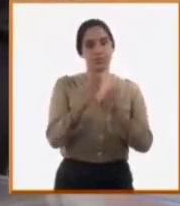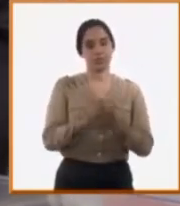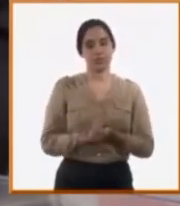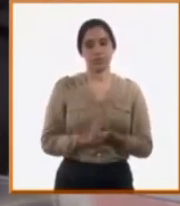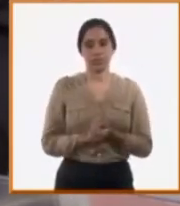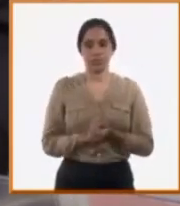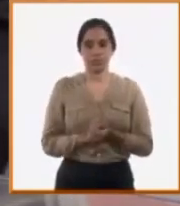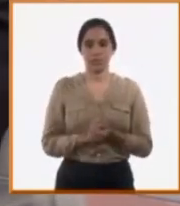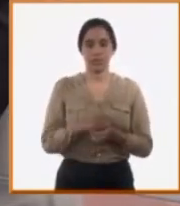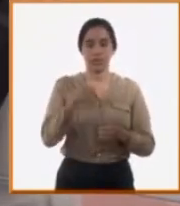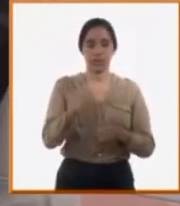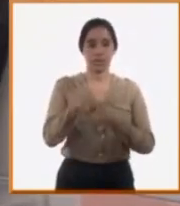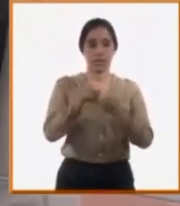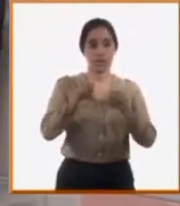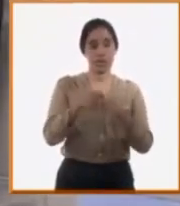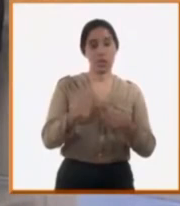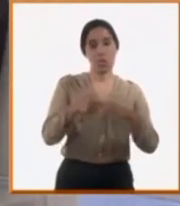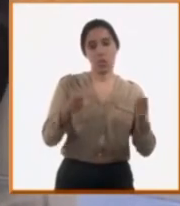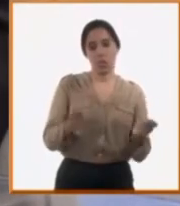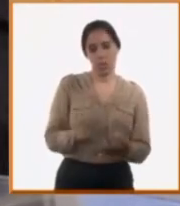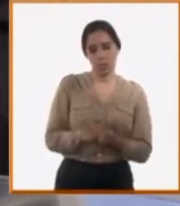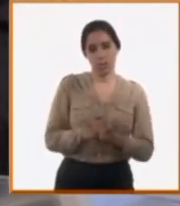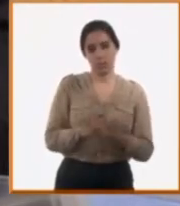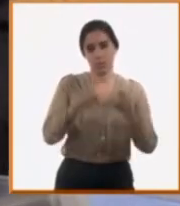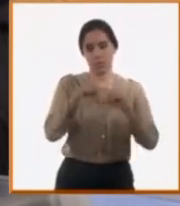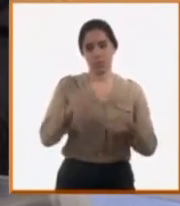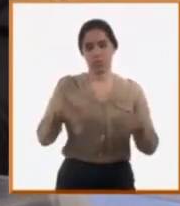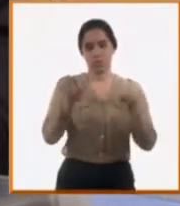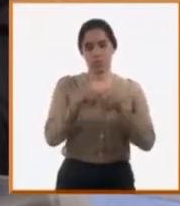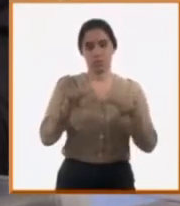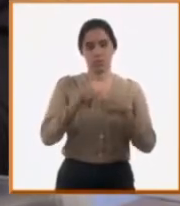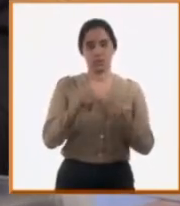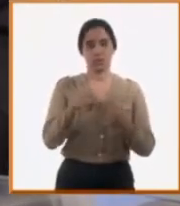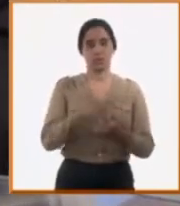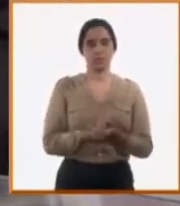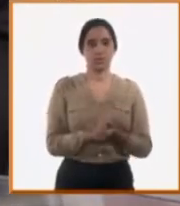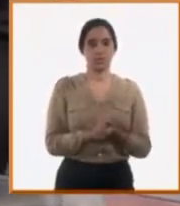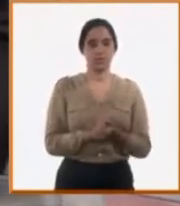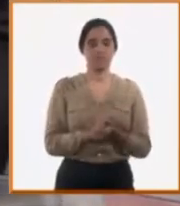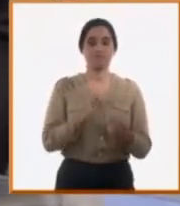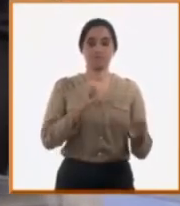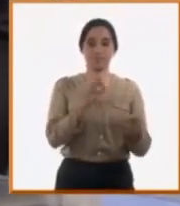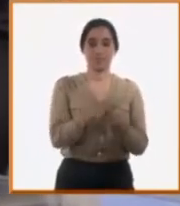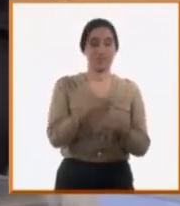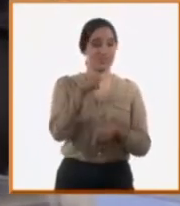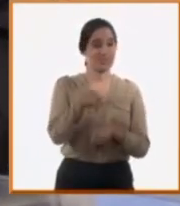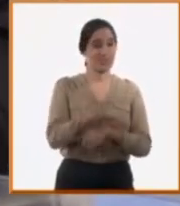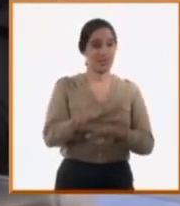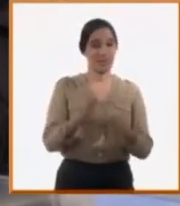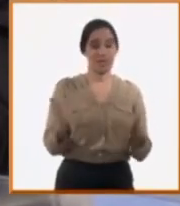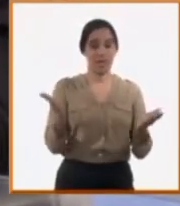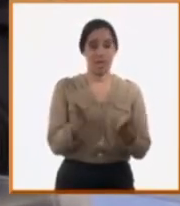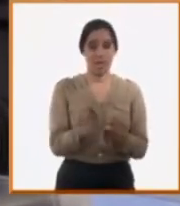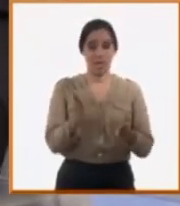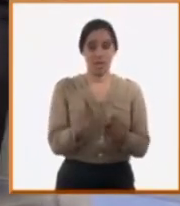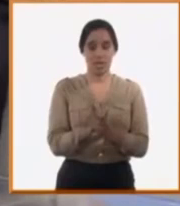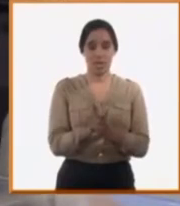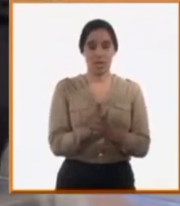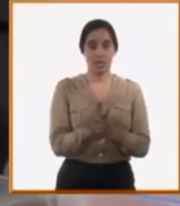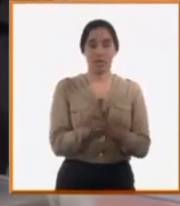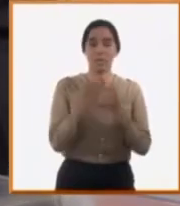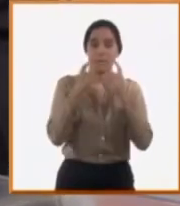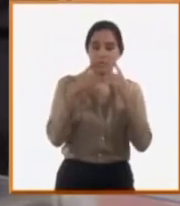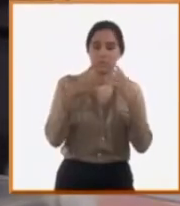este congreso de universidad que llega en este momento prácticamente iniciando curso eh en medio de esa